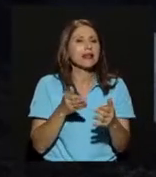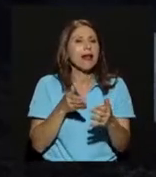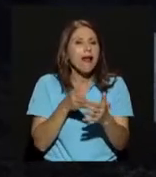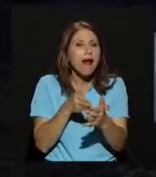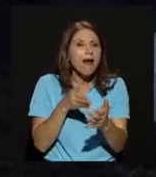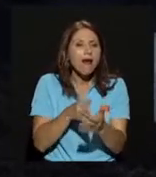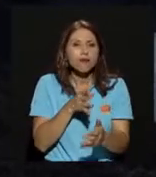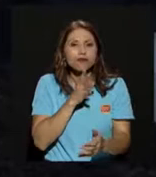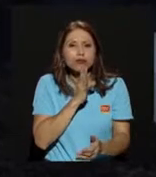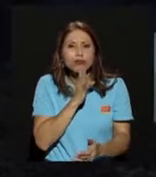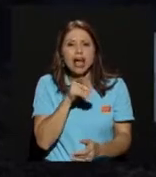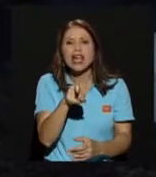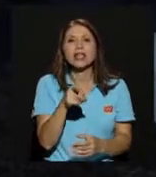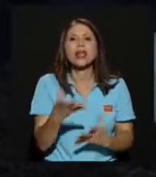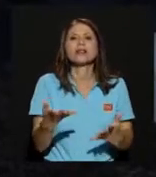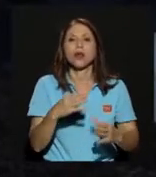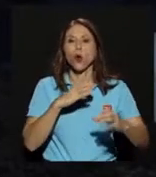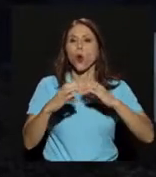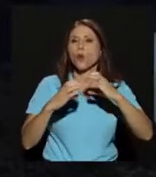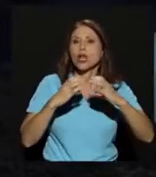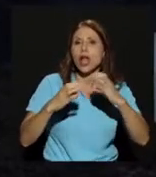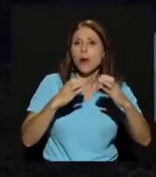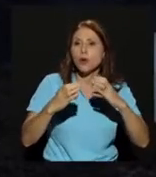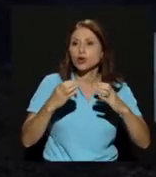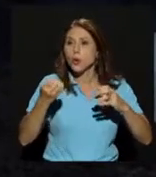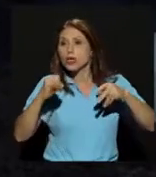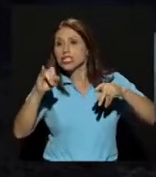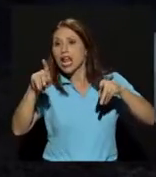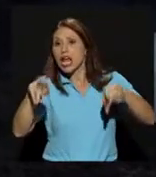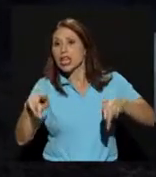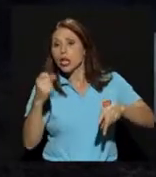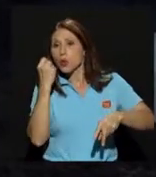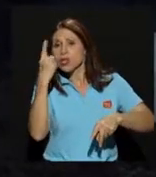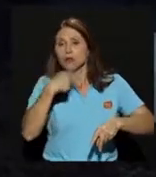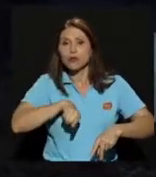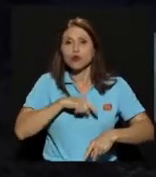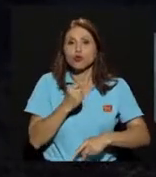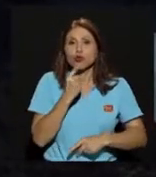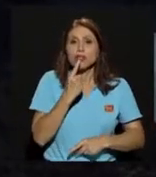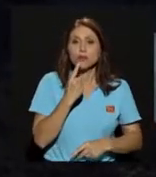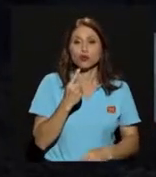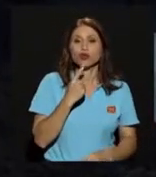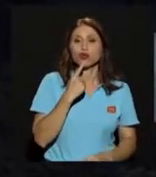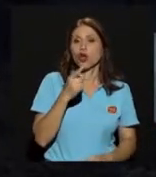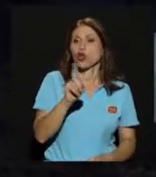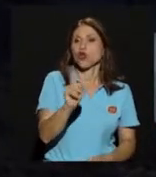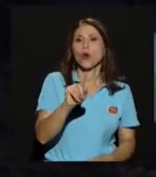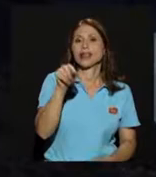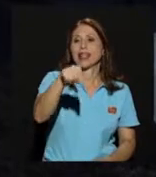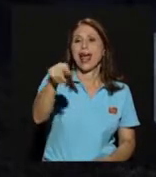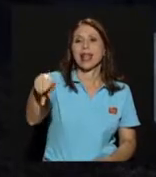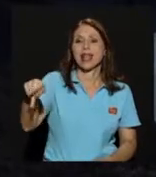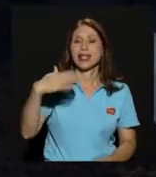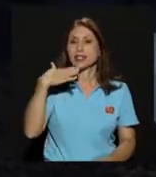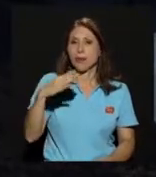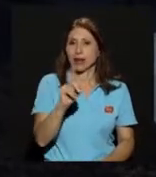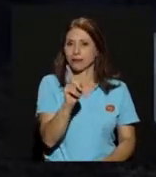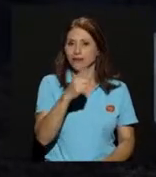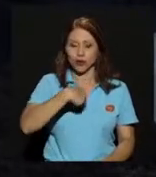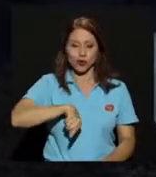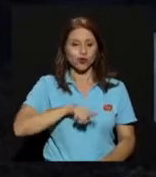comuniquemos porque si la gente no entiende lo que decimos no es la gente la que está mal es somos nosotros que no comunicamos